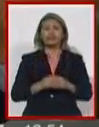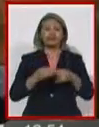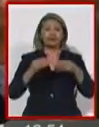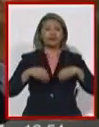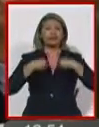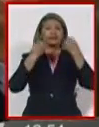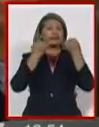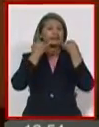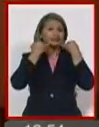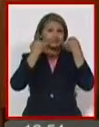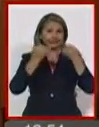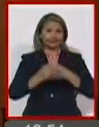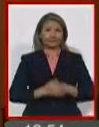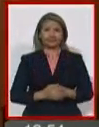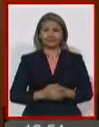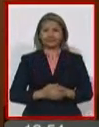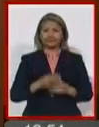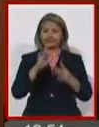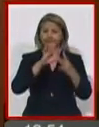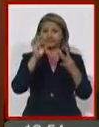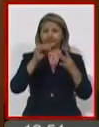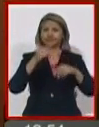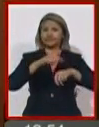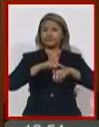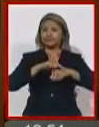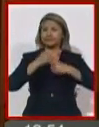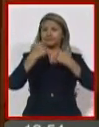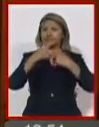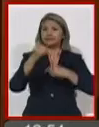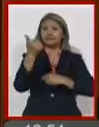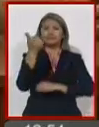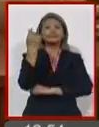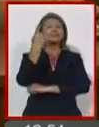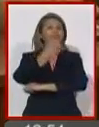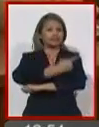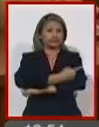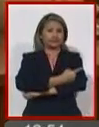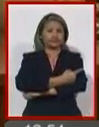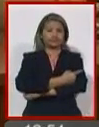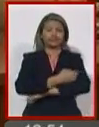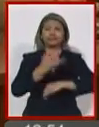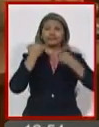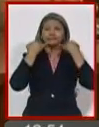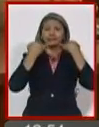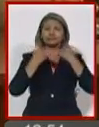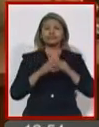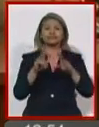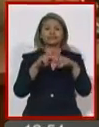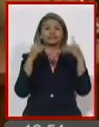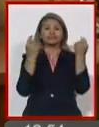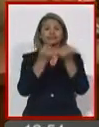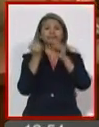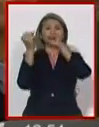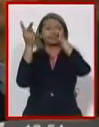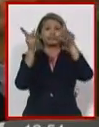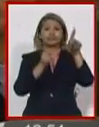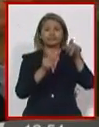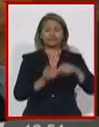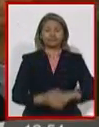un informe. Los docentes elegidos tendrán un plazo perentorio no más de 10 días, la cual el informe lo darán en el departamento de